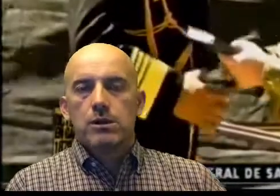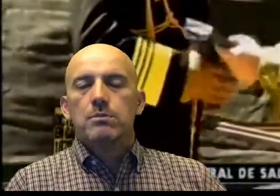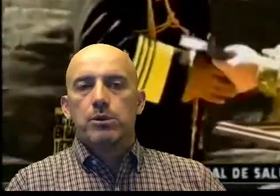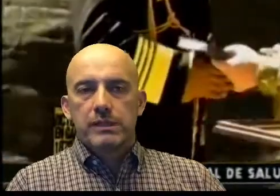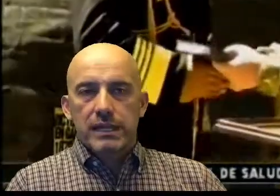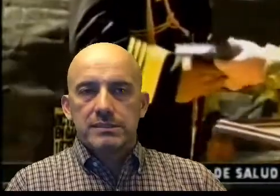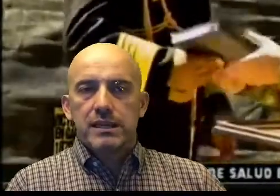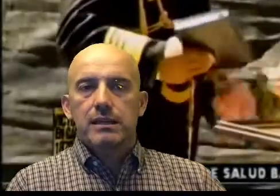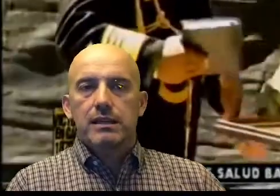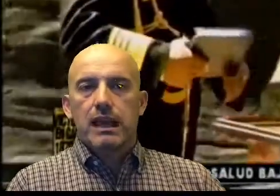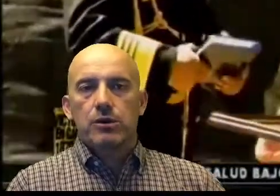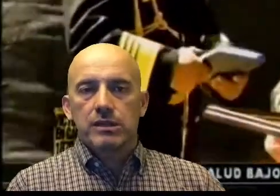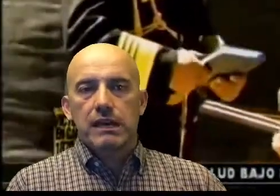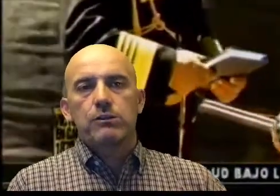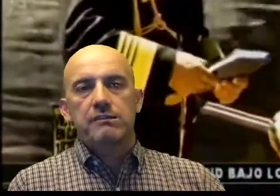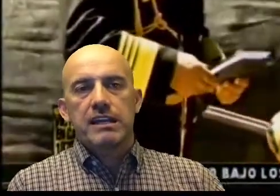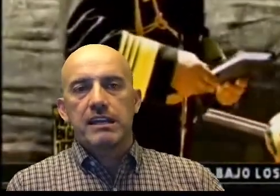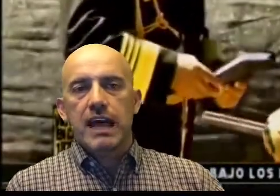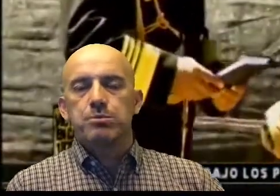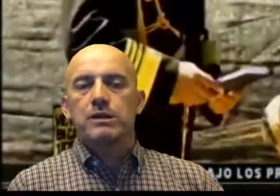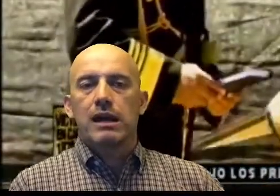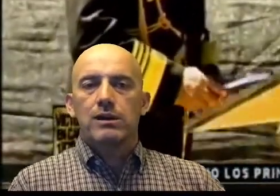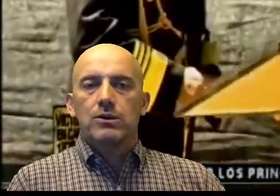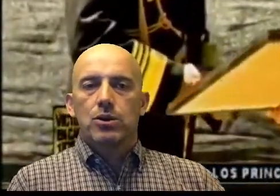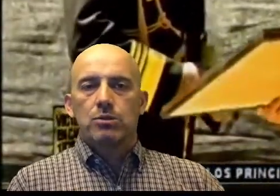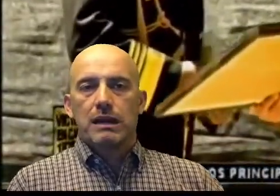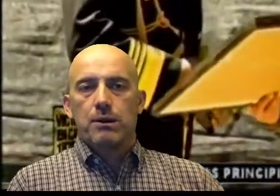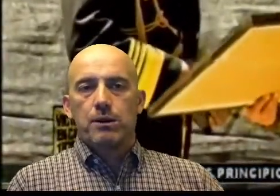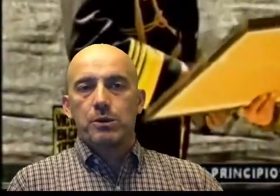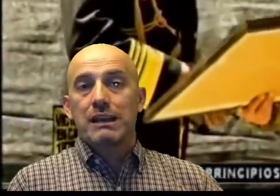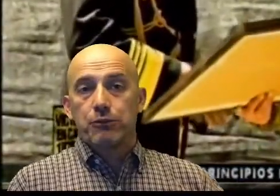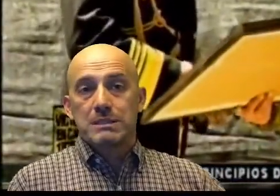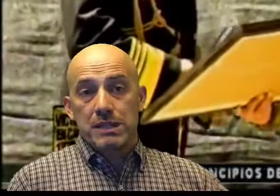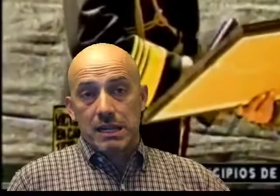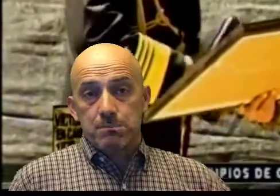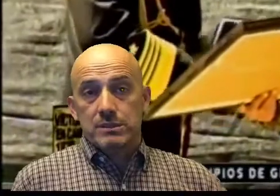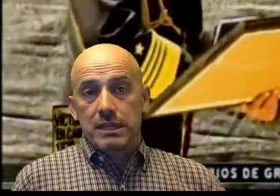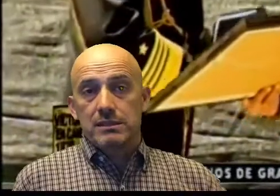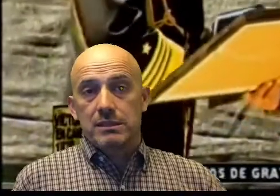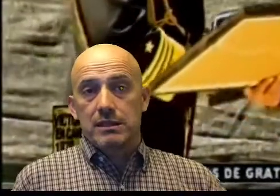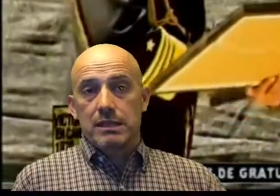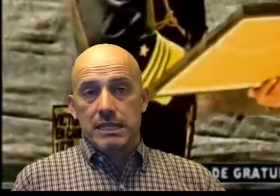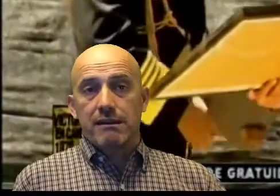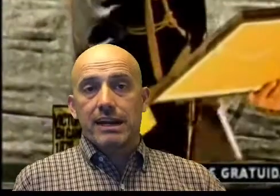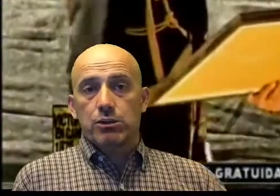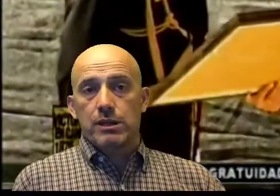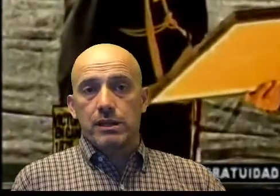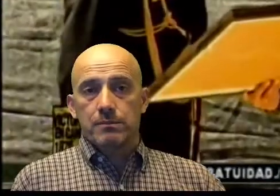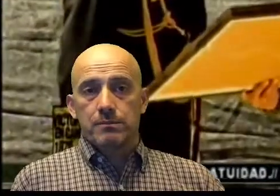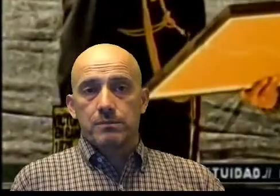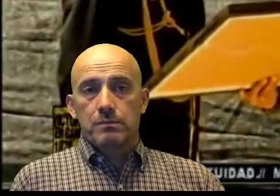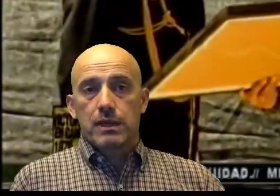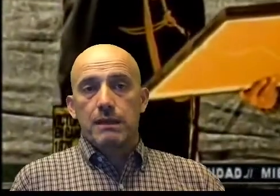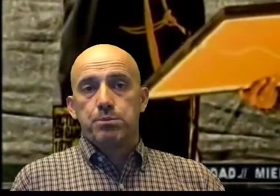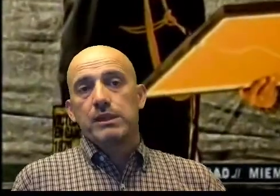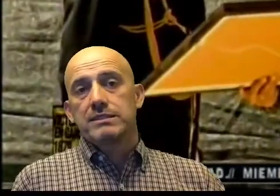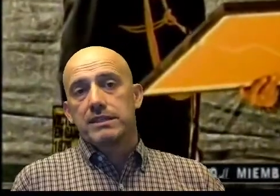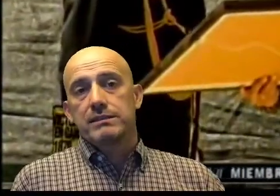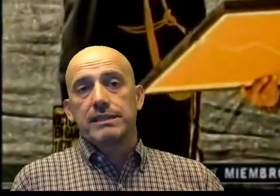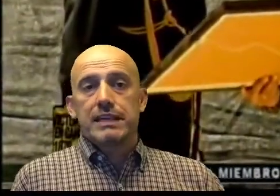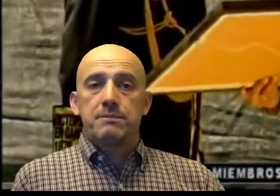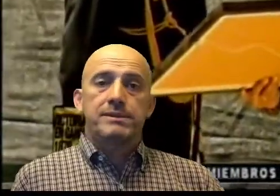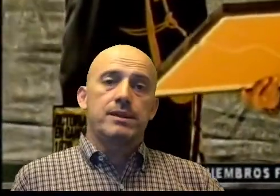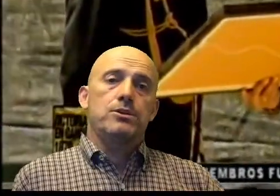claro podría ser que la lógica boliviana de la época como la única fuerza vital importante estaba a cargo de él él